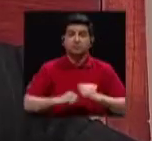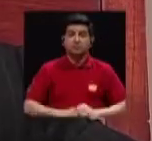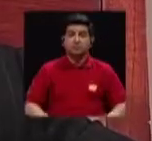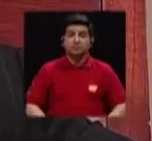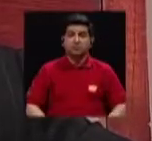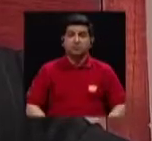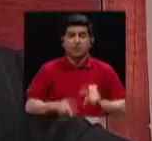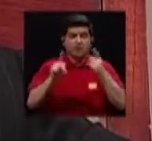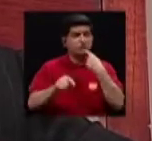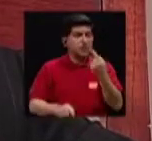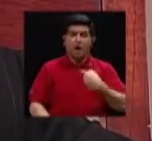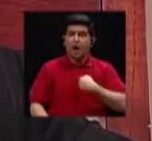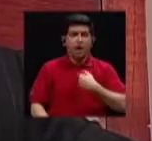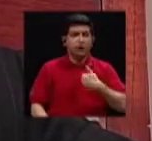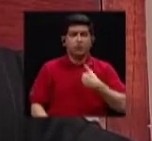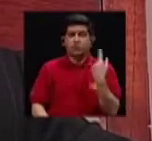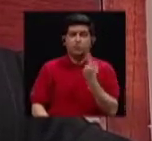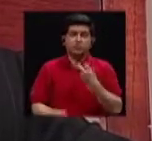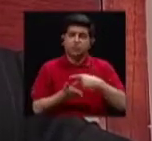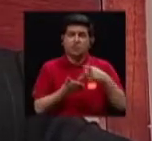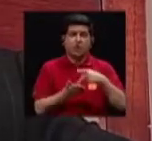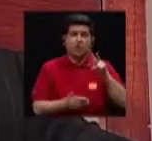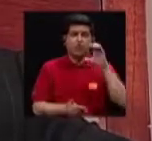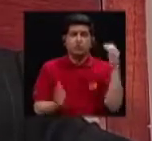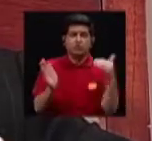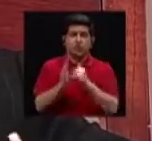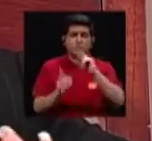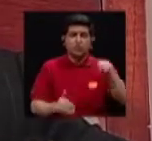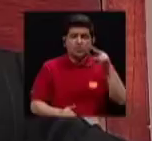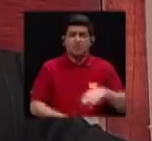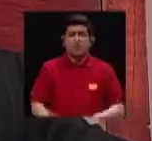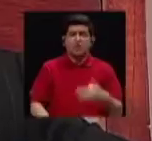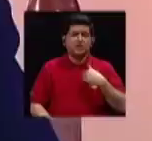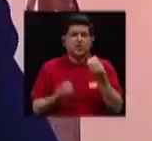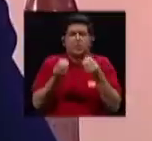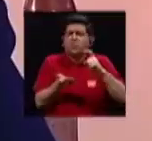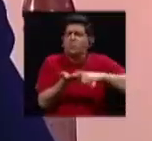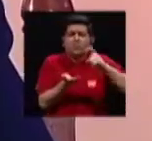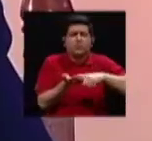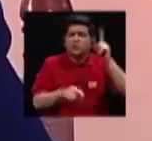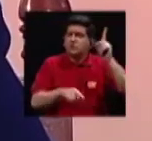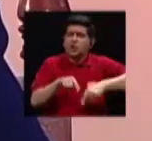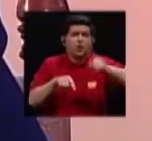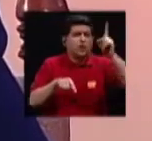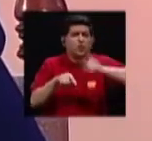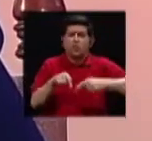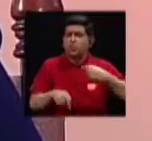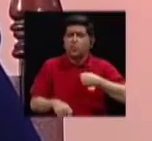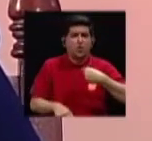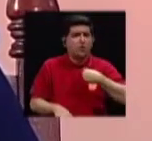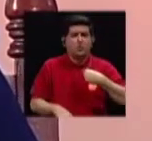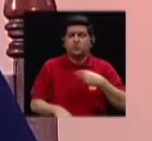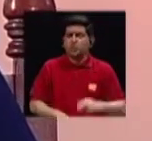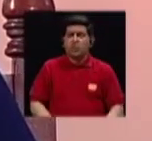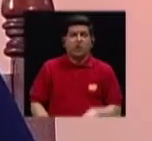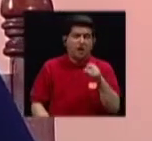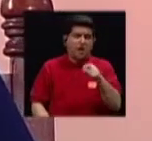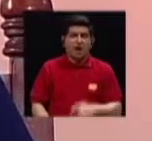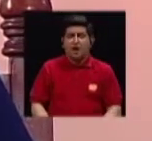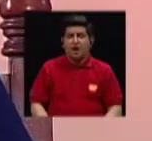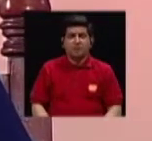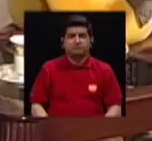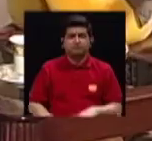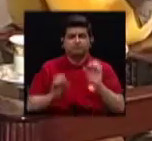gana 200,000 colones, tiene muchas obligaciones, tiene muchas deudas y no puede responder. Hay